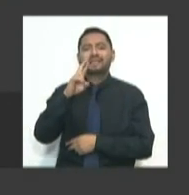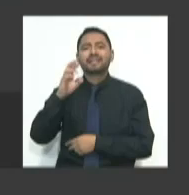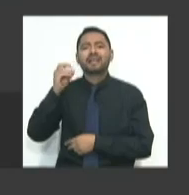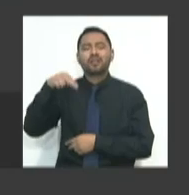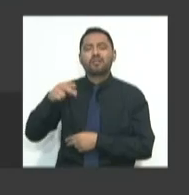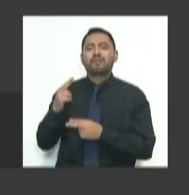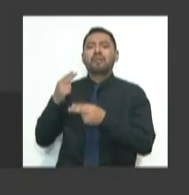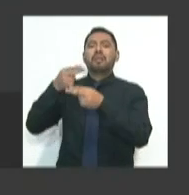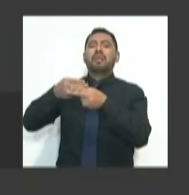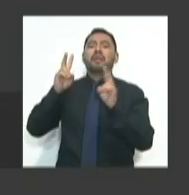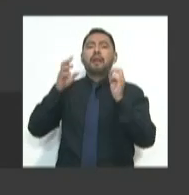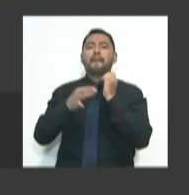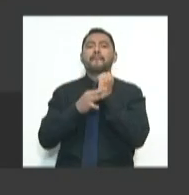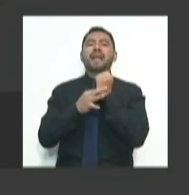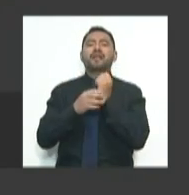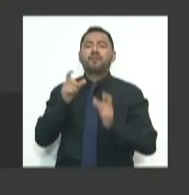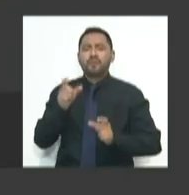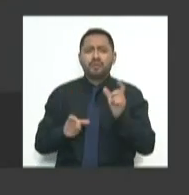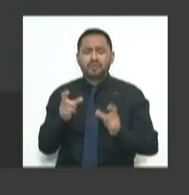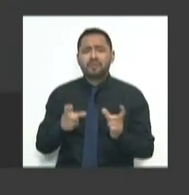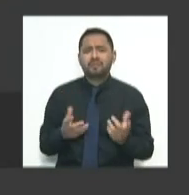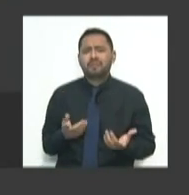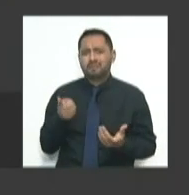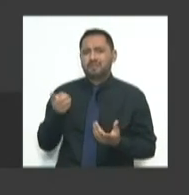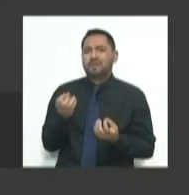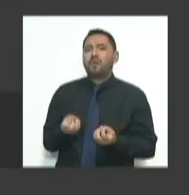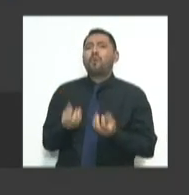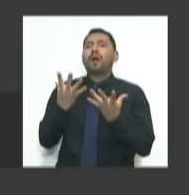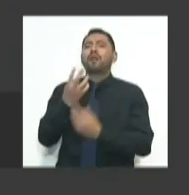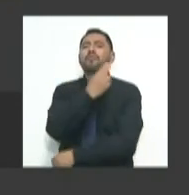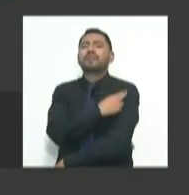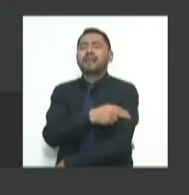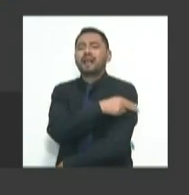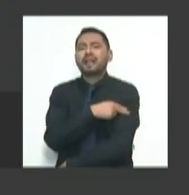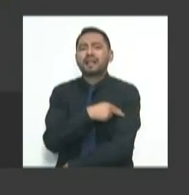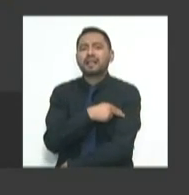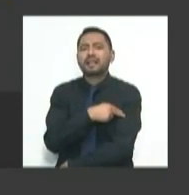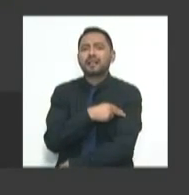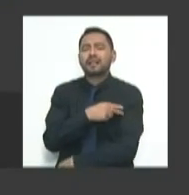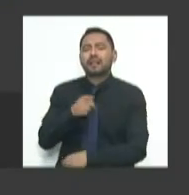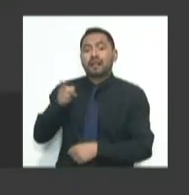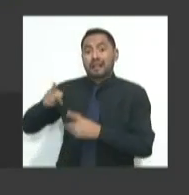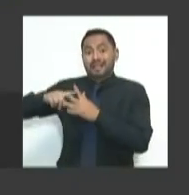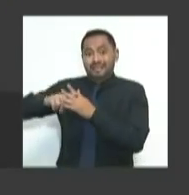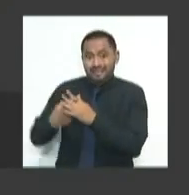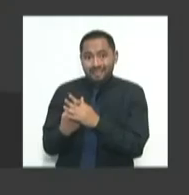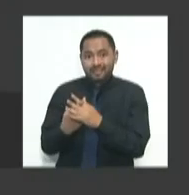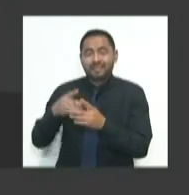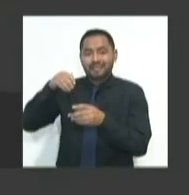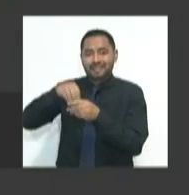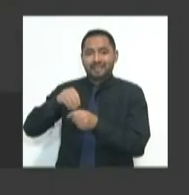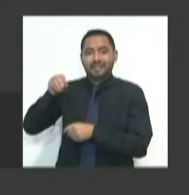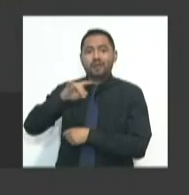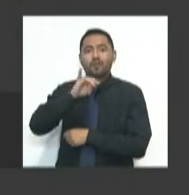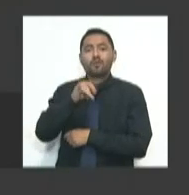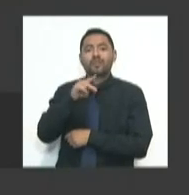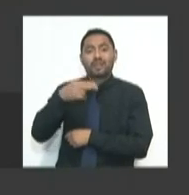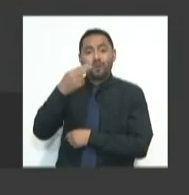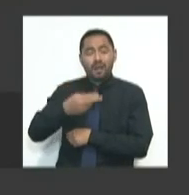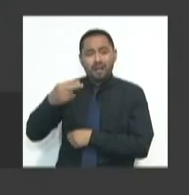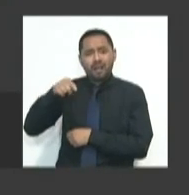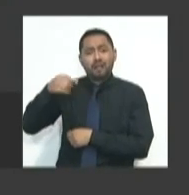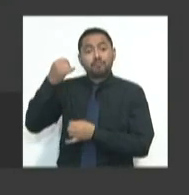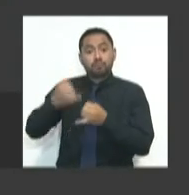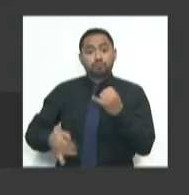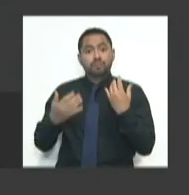a sentir al estado mucho más cercano y empiece a sentir que participa del modelo por otro lado fernando efectivamente como lo estás diciendo